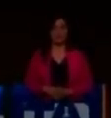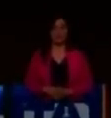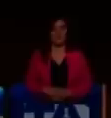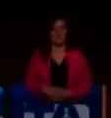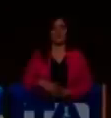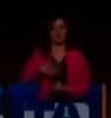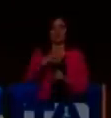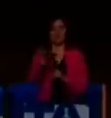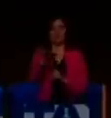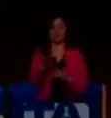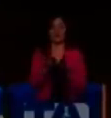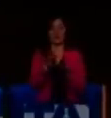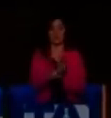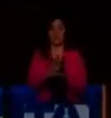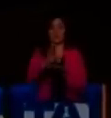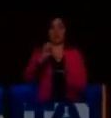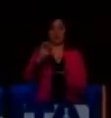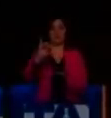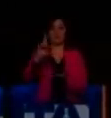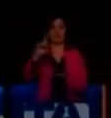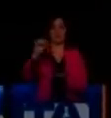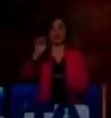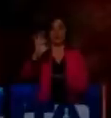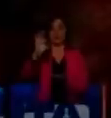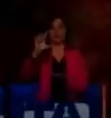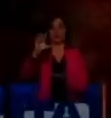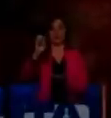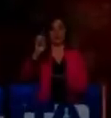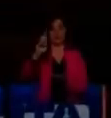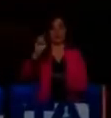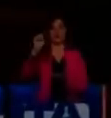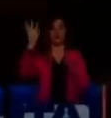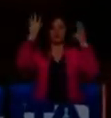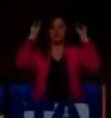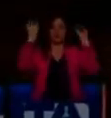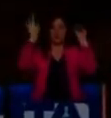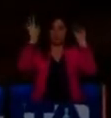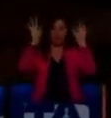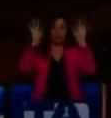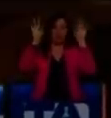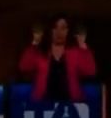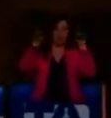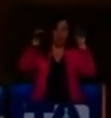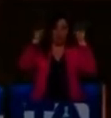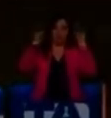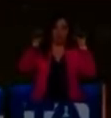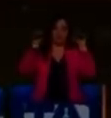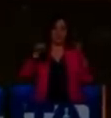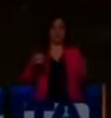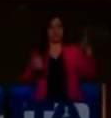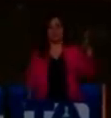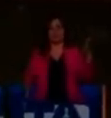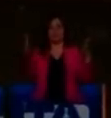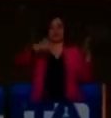El Parque Neón en Miraflores nos recibe con una iluminación débil. Grafitis en casi todas las paredes de las casas que están en los costados del